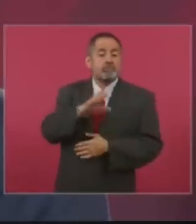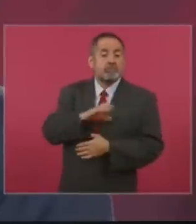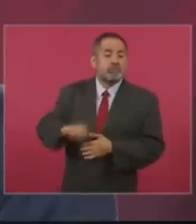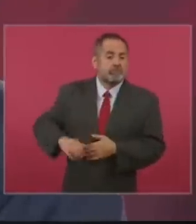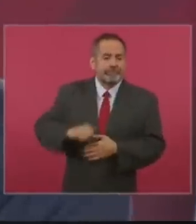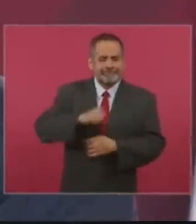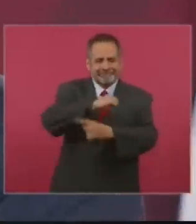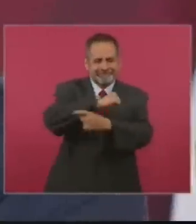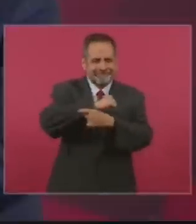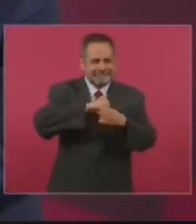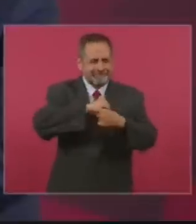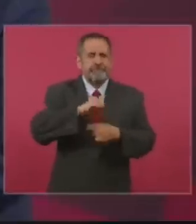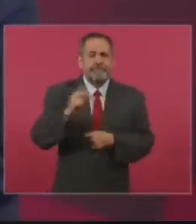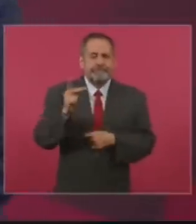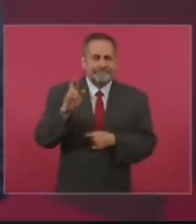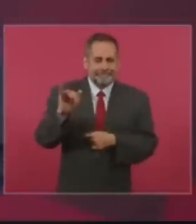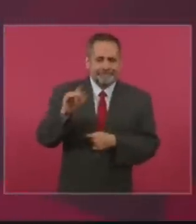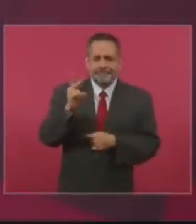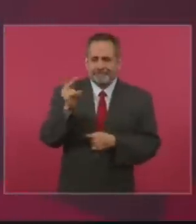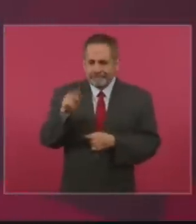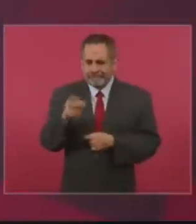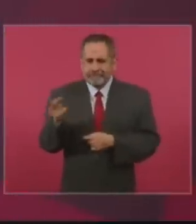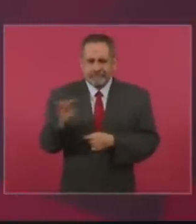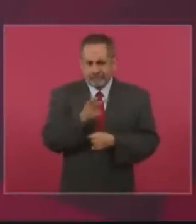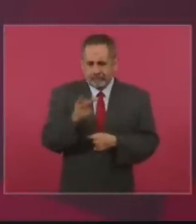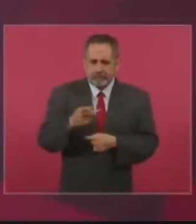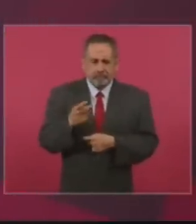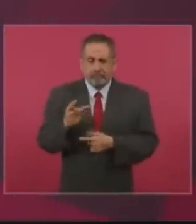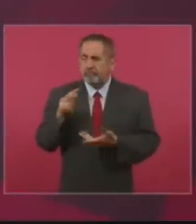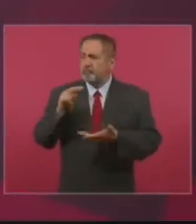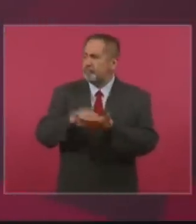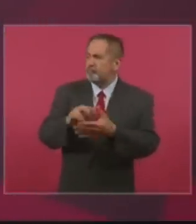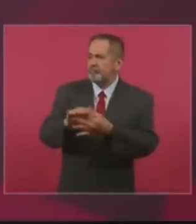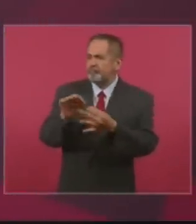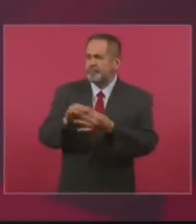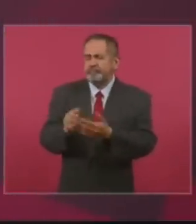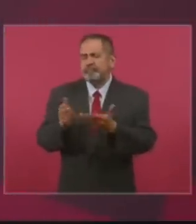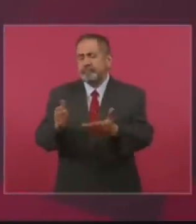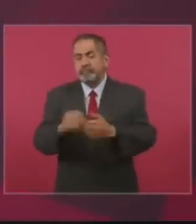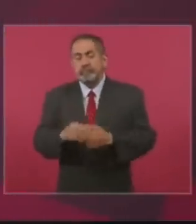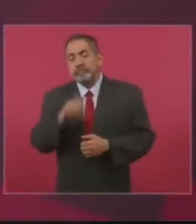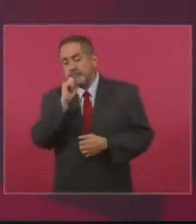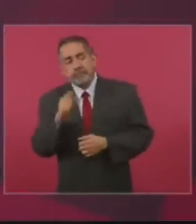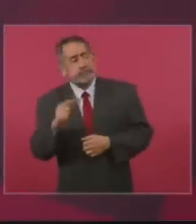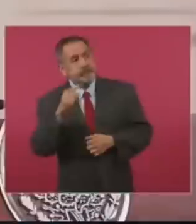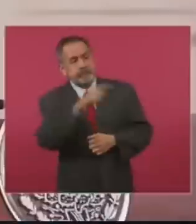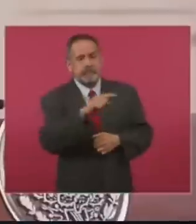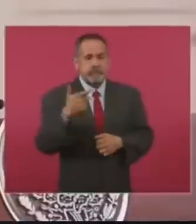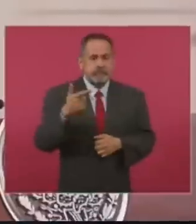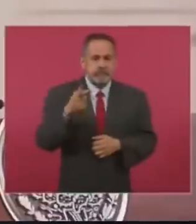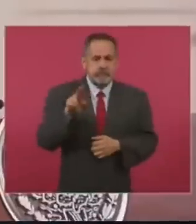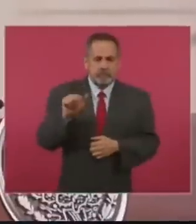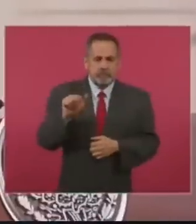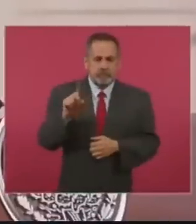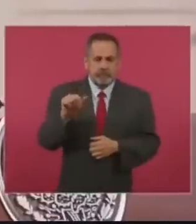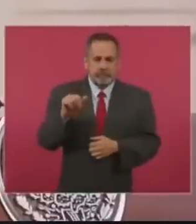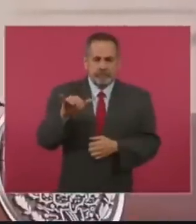del pri del pan en el Estado de México y lo hizo también Guadiana